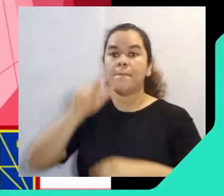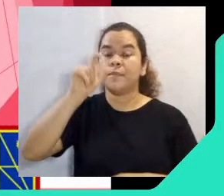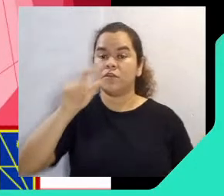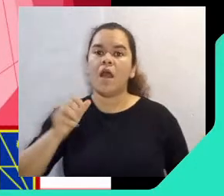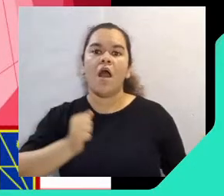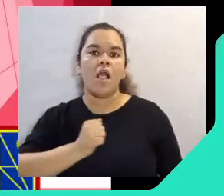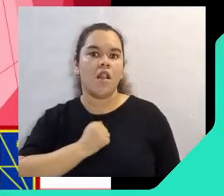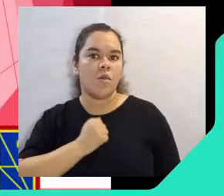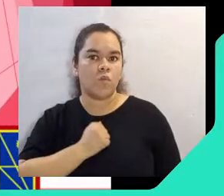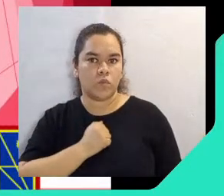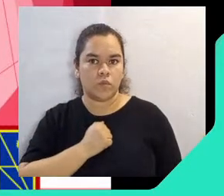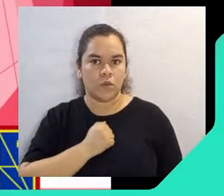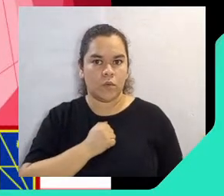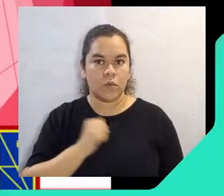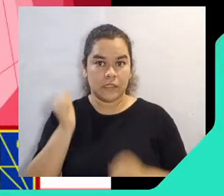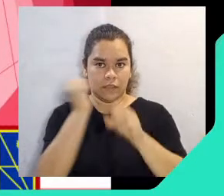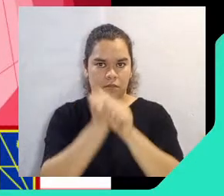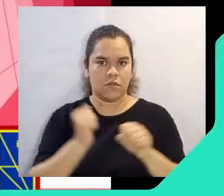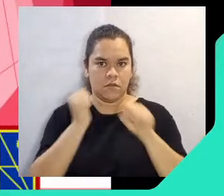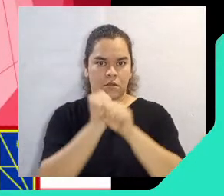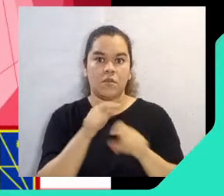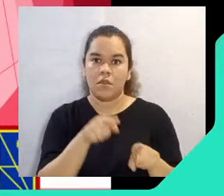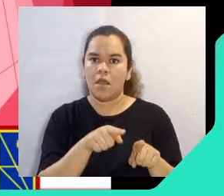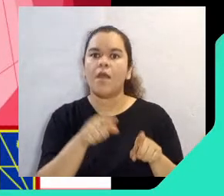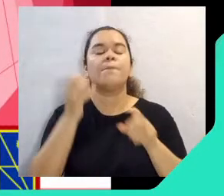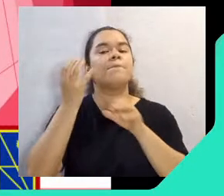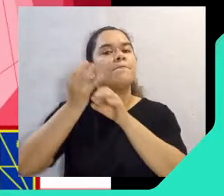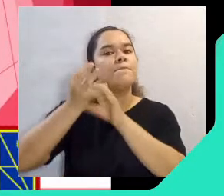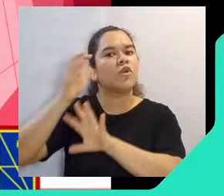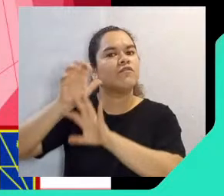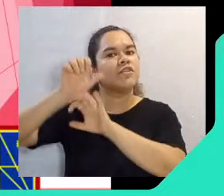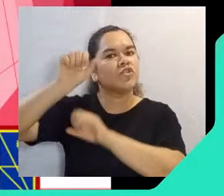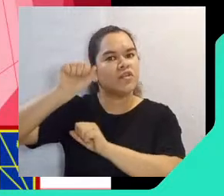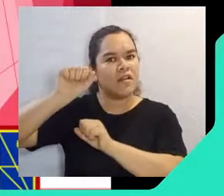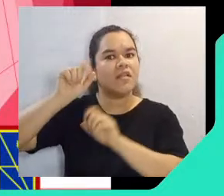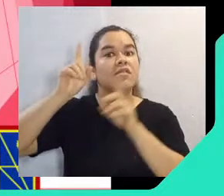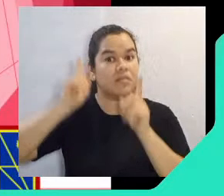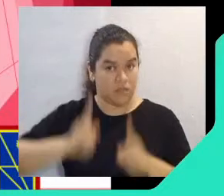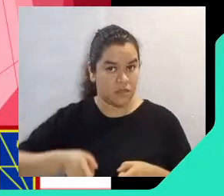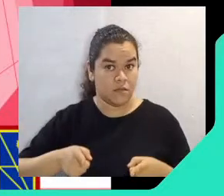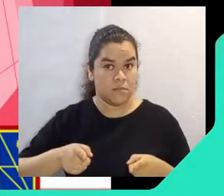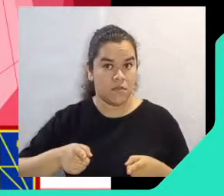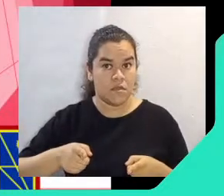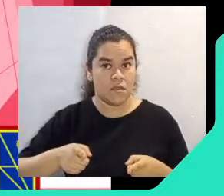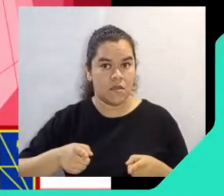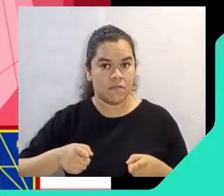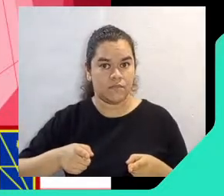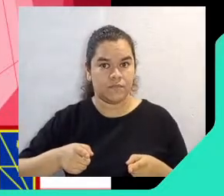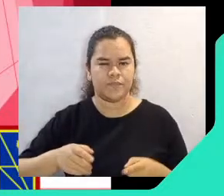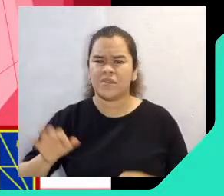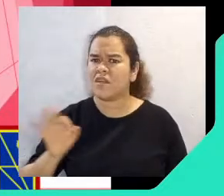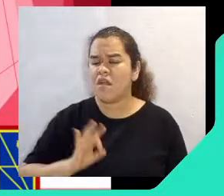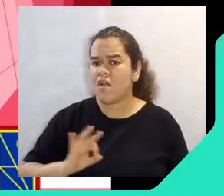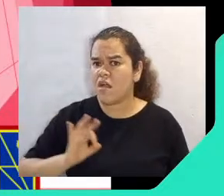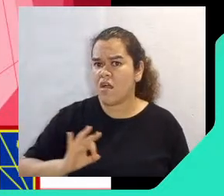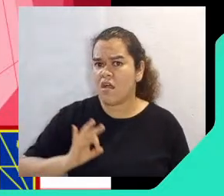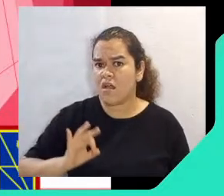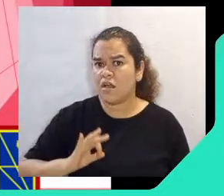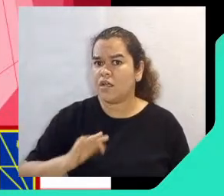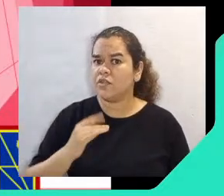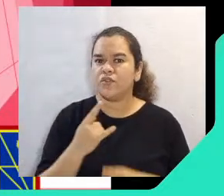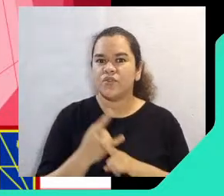sino que también participan profesionales de todo el país. Por lo general, todos los años